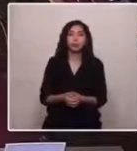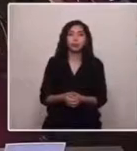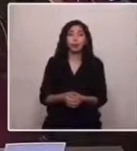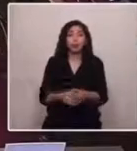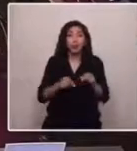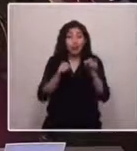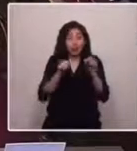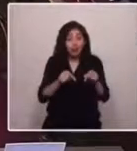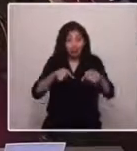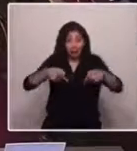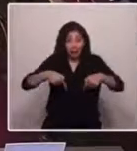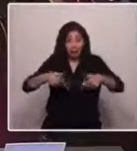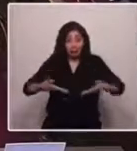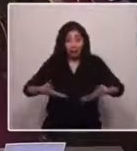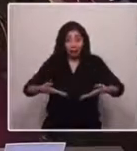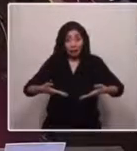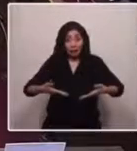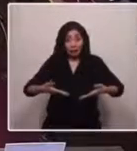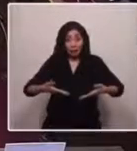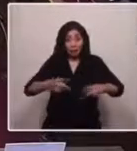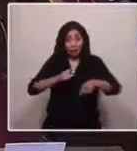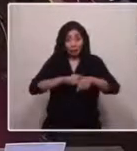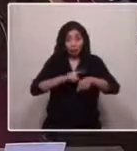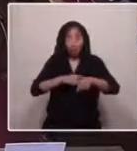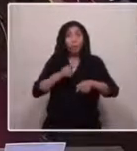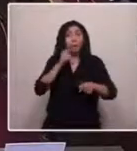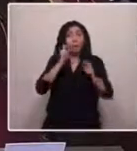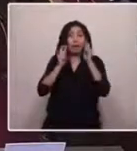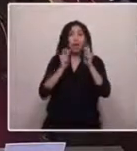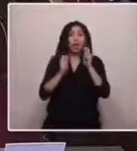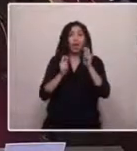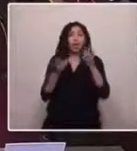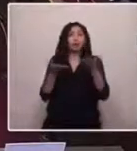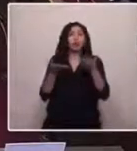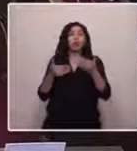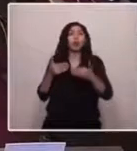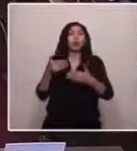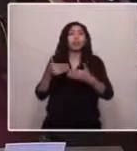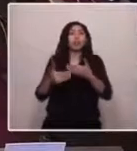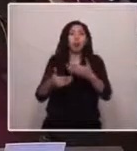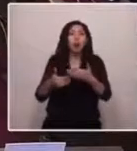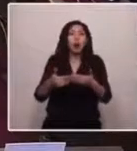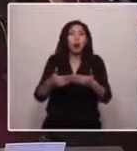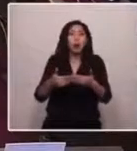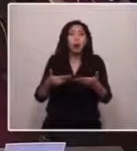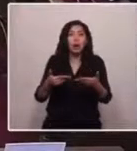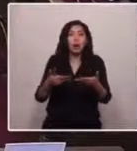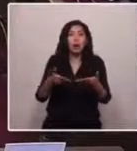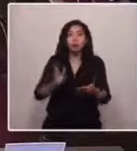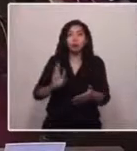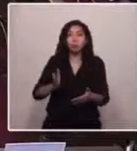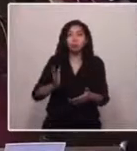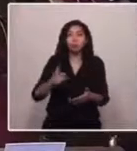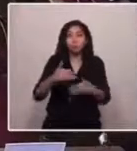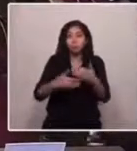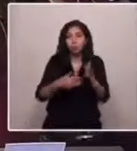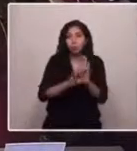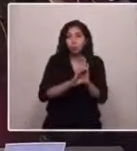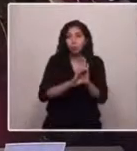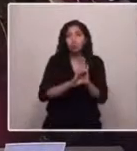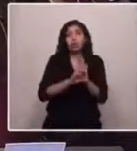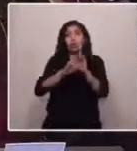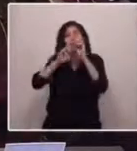súper delicado de nuestra historia republicana tensionando todavía más la frágil confianza así que queda alguna